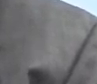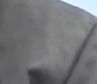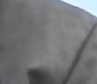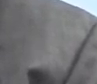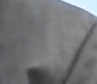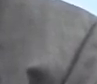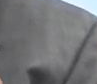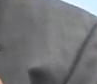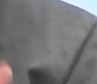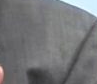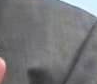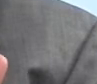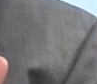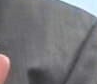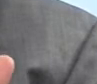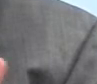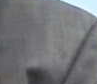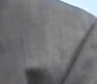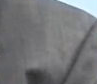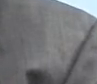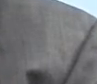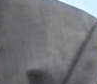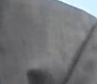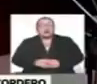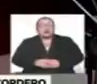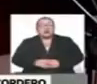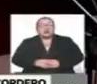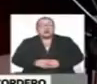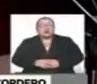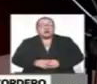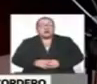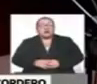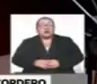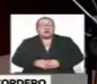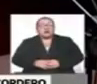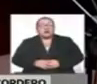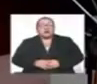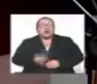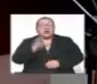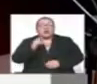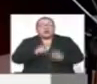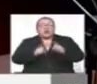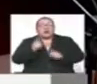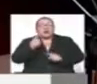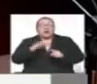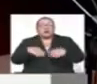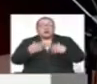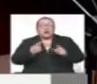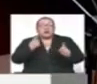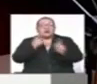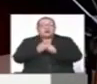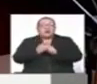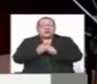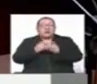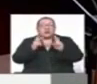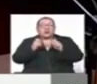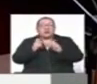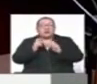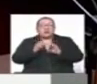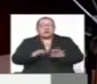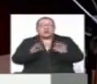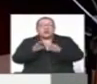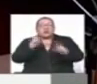los dos temas inhabilitar la por 10 años que se le ha blindado sin ver el referente de Michael urtecho y por otro lado